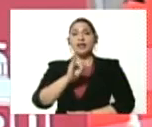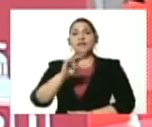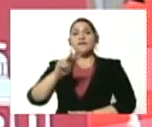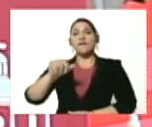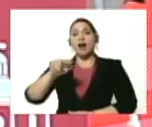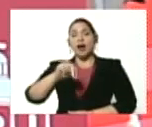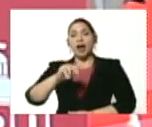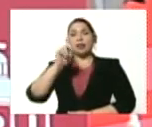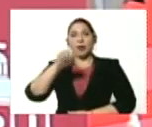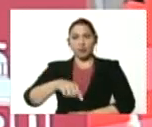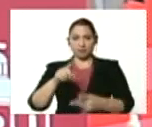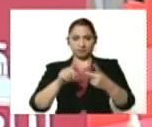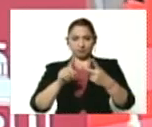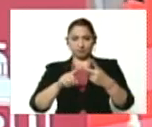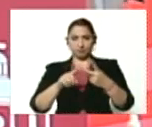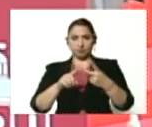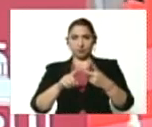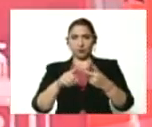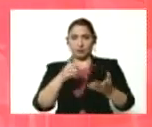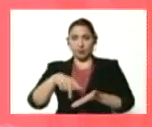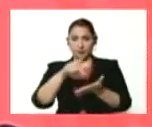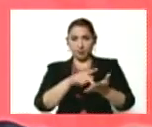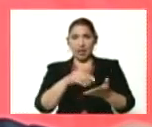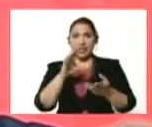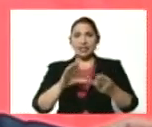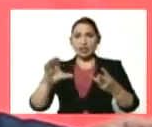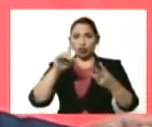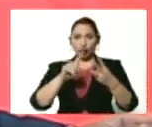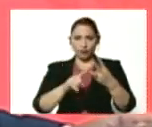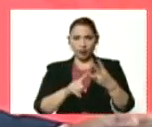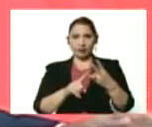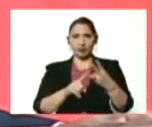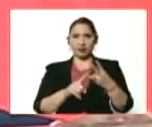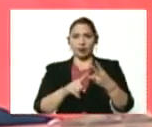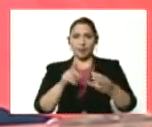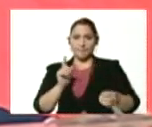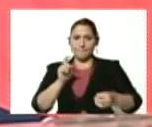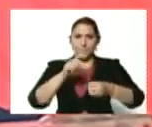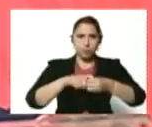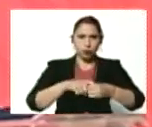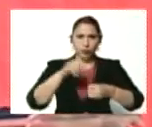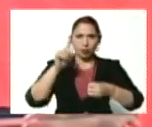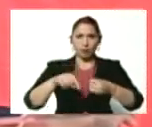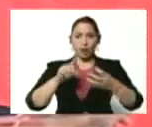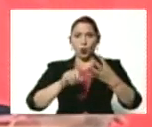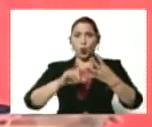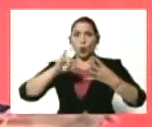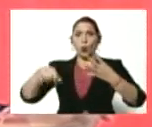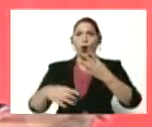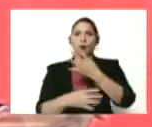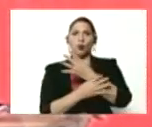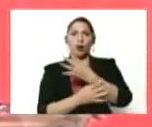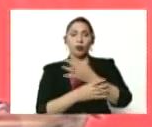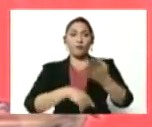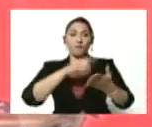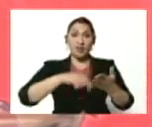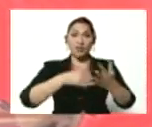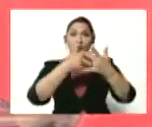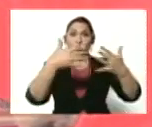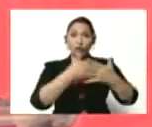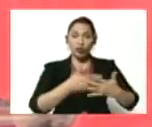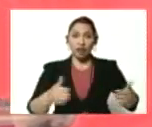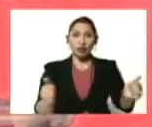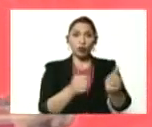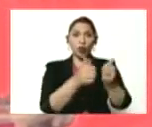la participación de Christopher Figuera, con el involucramiento directo de Juan Guaidó, que es quien firma el contrato con la